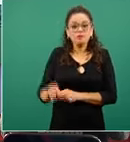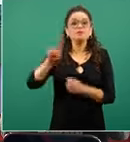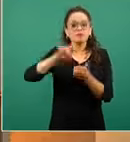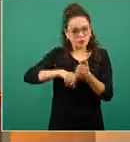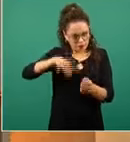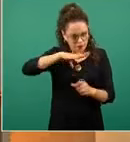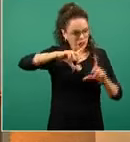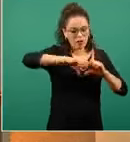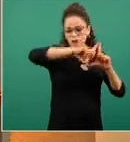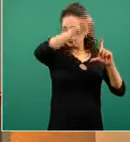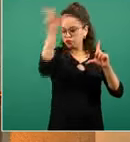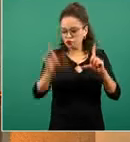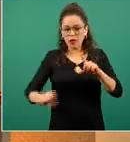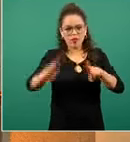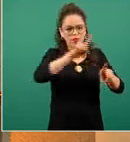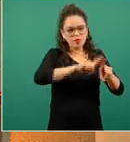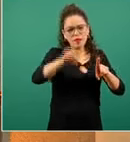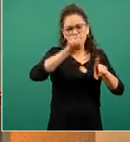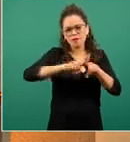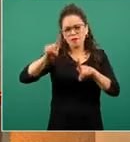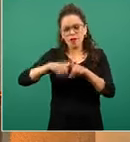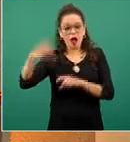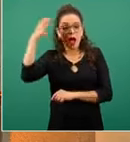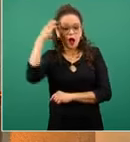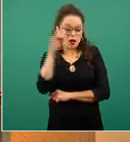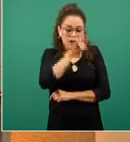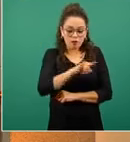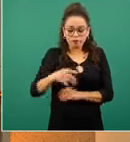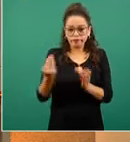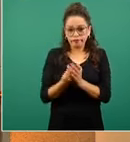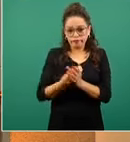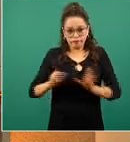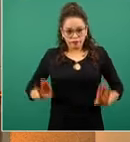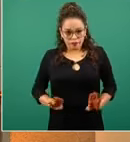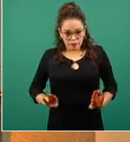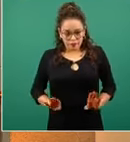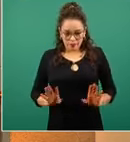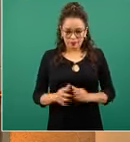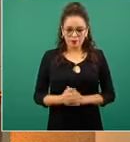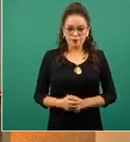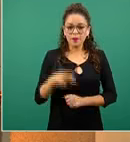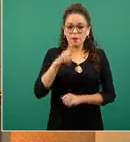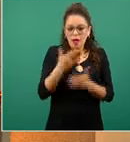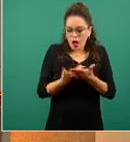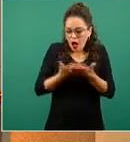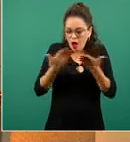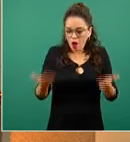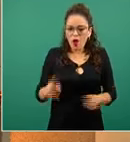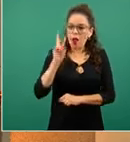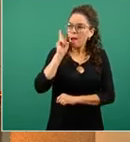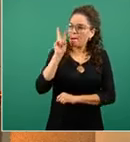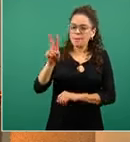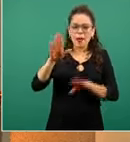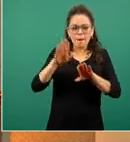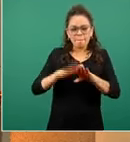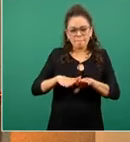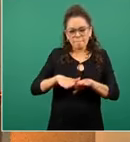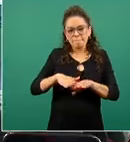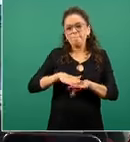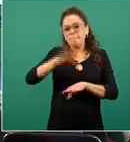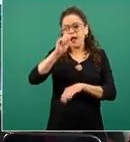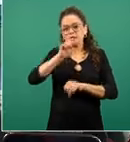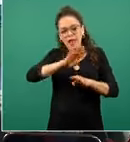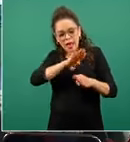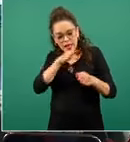nacional de todos los tipos de camas para efectos del último corte. Pero veámoslo ahora un poco más específicamente justo